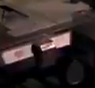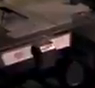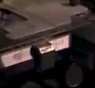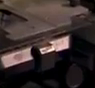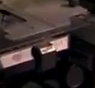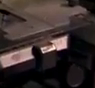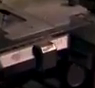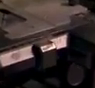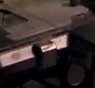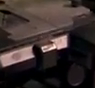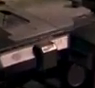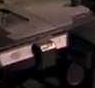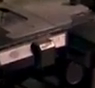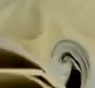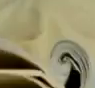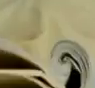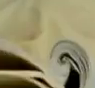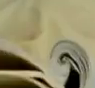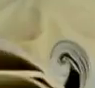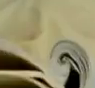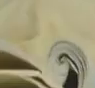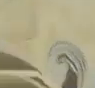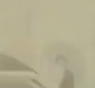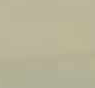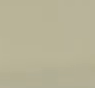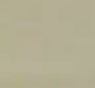queden semillas.